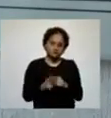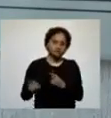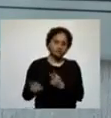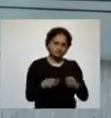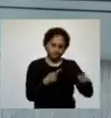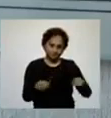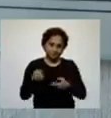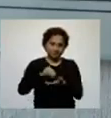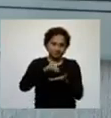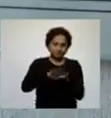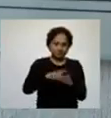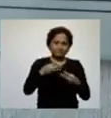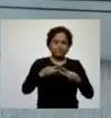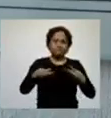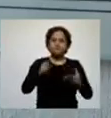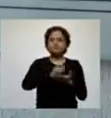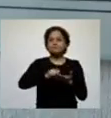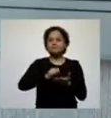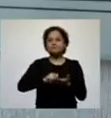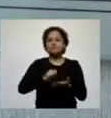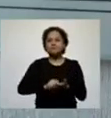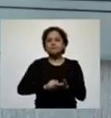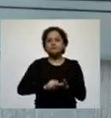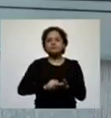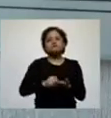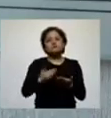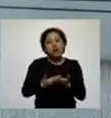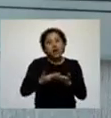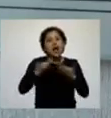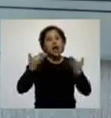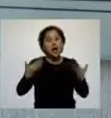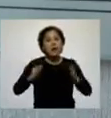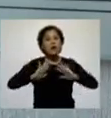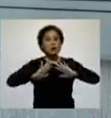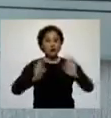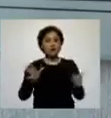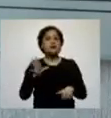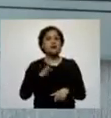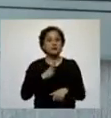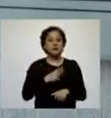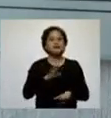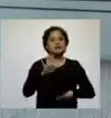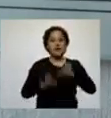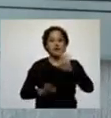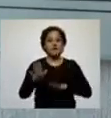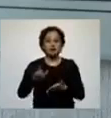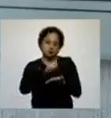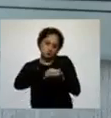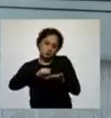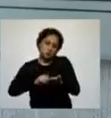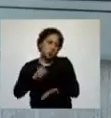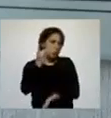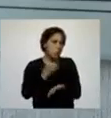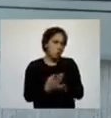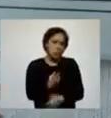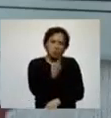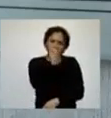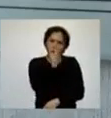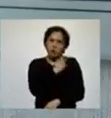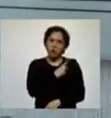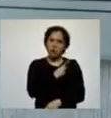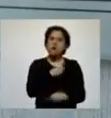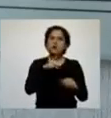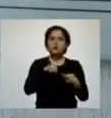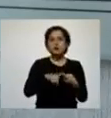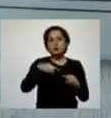ejemplo, hoy en día hay conciertos solistas para esta área, ya sean desde la marimba, el xilófono, hasta